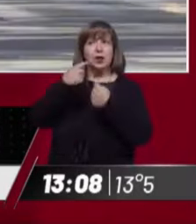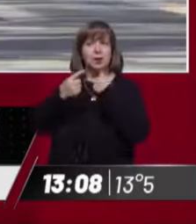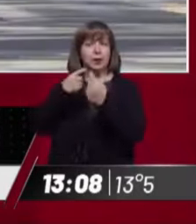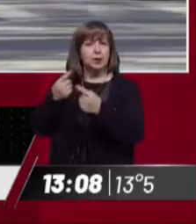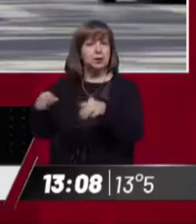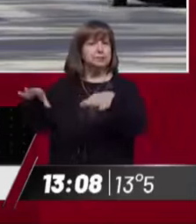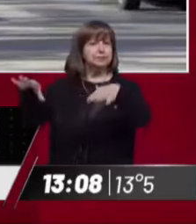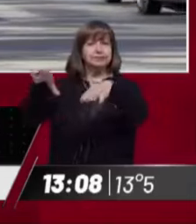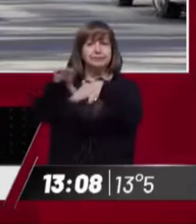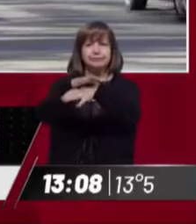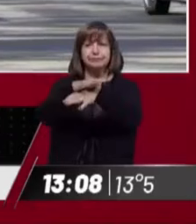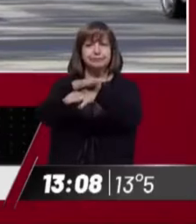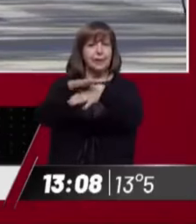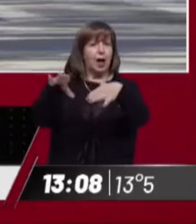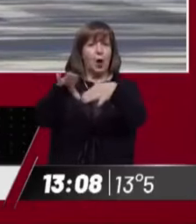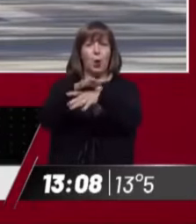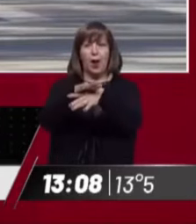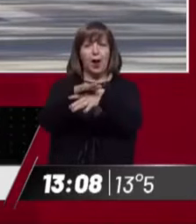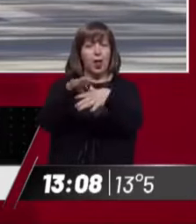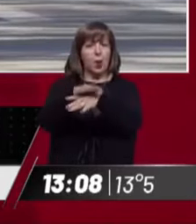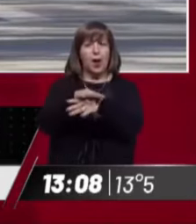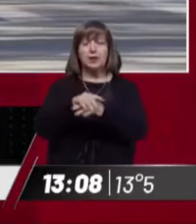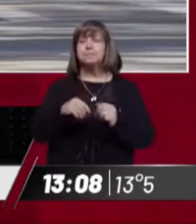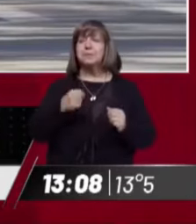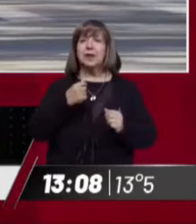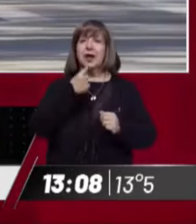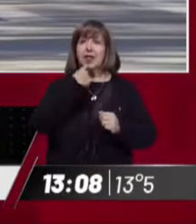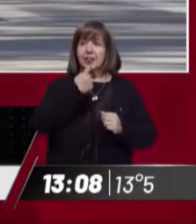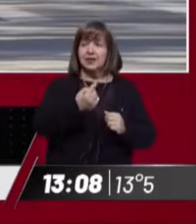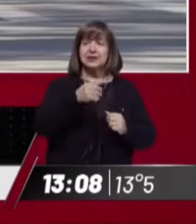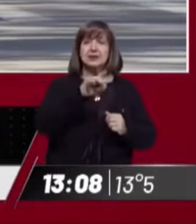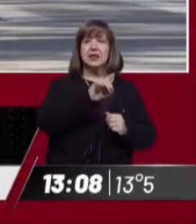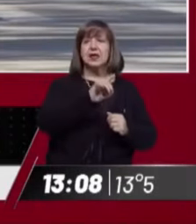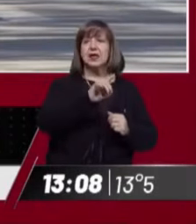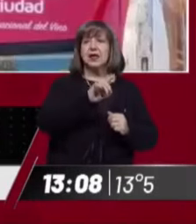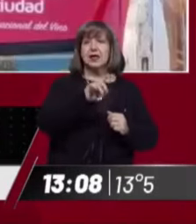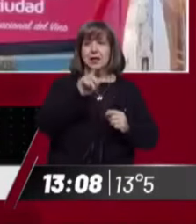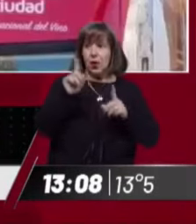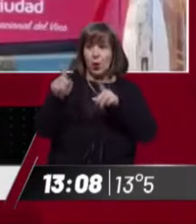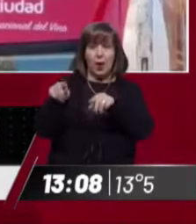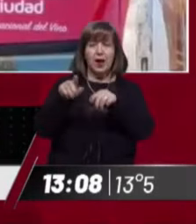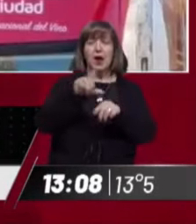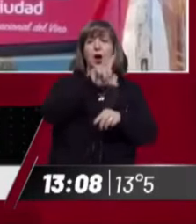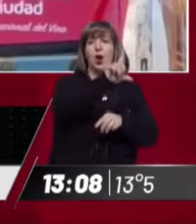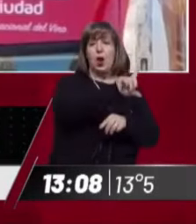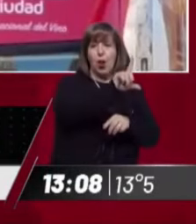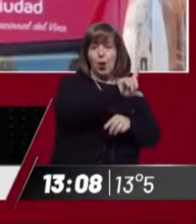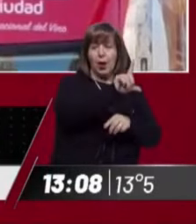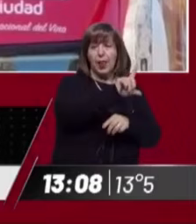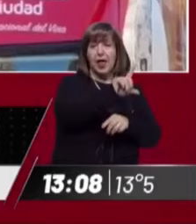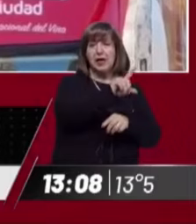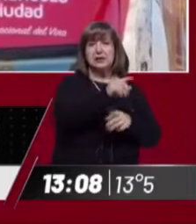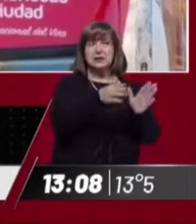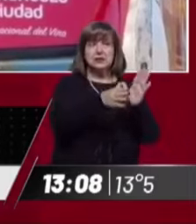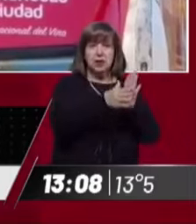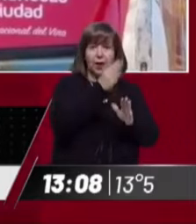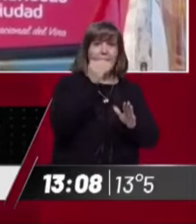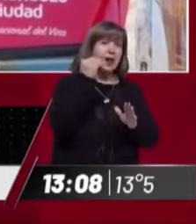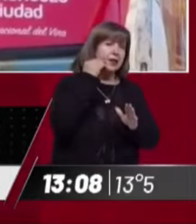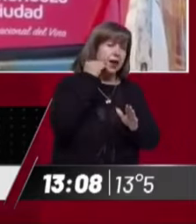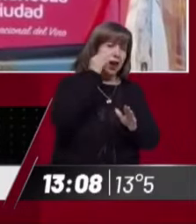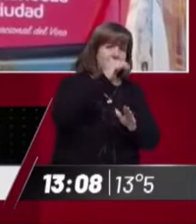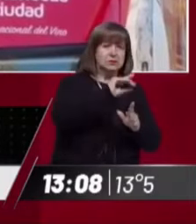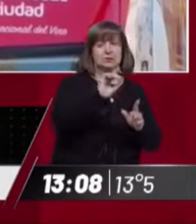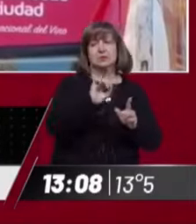manejando proyecciones, que no han separado en primer fin de semana largo y segundo fin de semana largo, sino que han unido los dos, y que no hablan